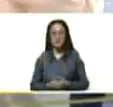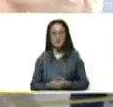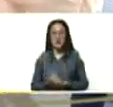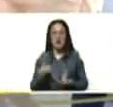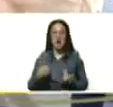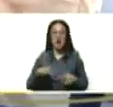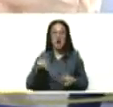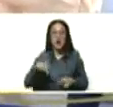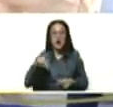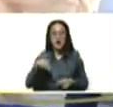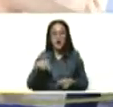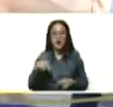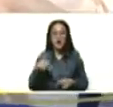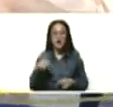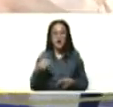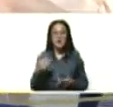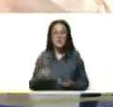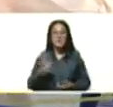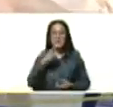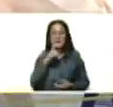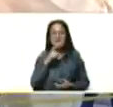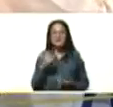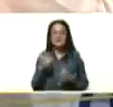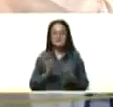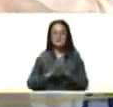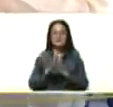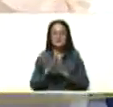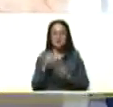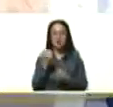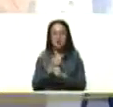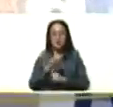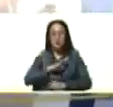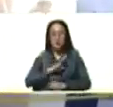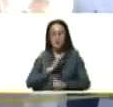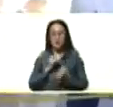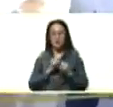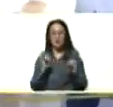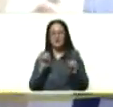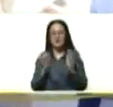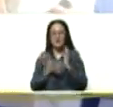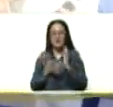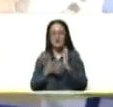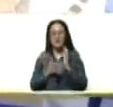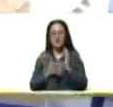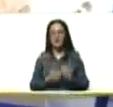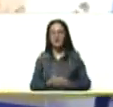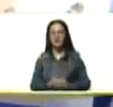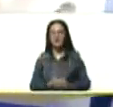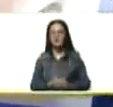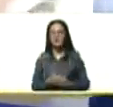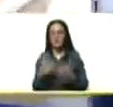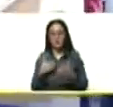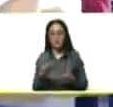en Venezuela y nos va a ir mejor, porque nos va a ir con trabajo propio, independencia tecnológica. Así que